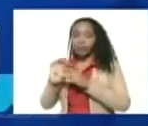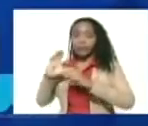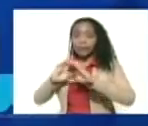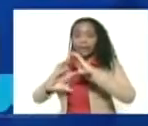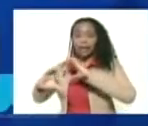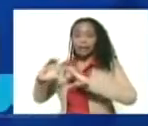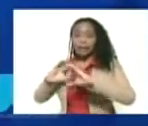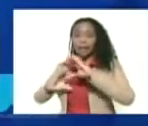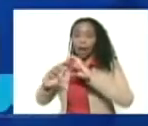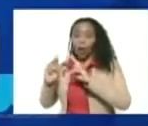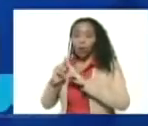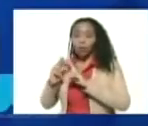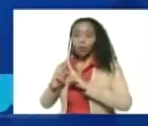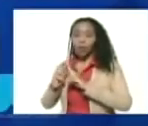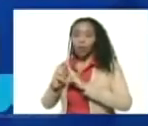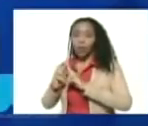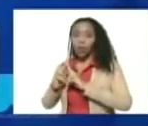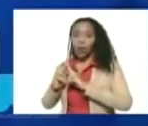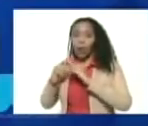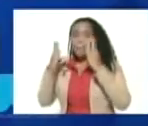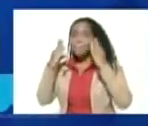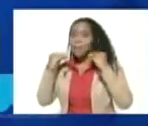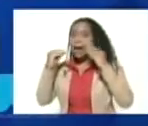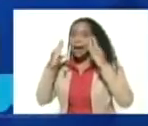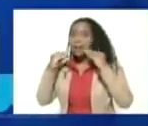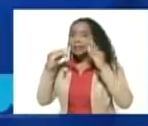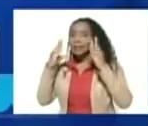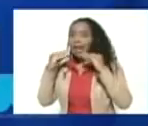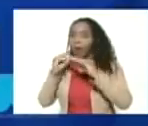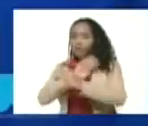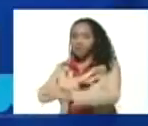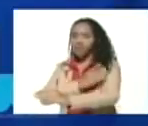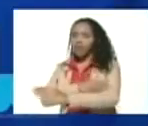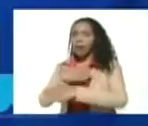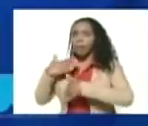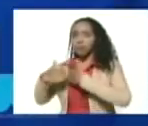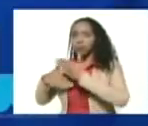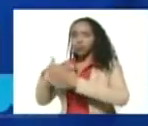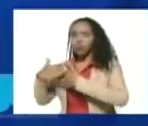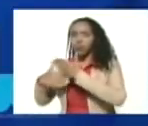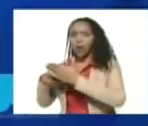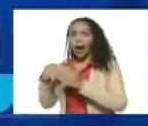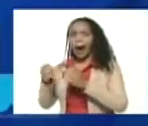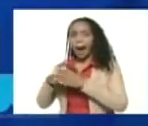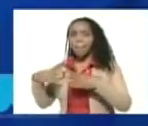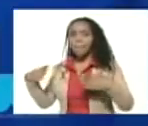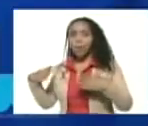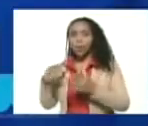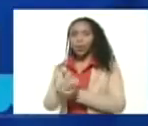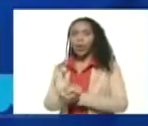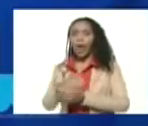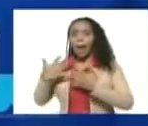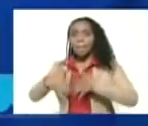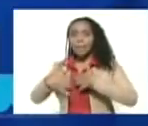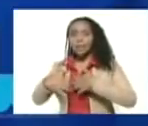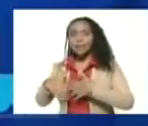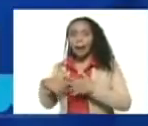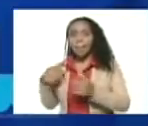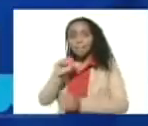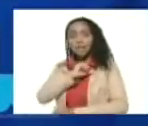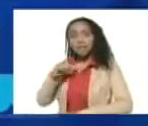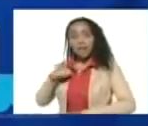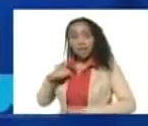el conocimiento, la experiencia, la fuerza productiva del campo, la empresa privada, la empresa